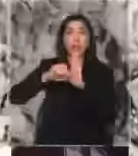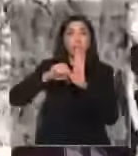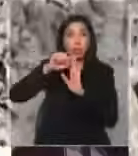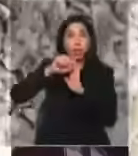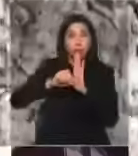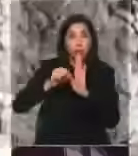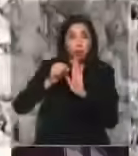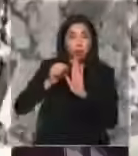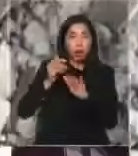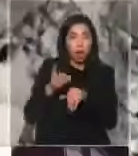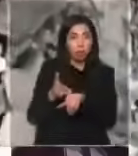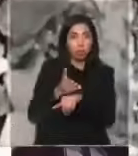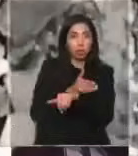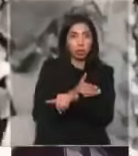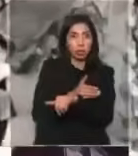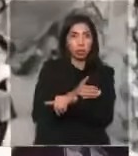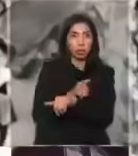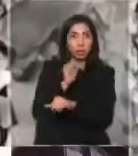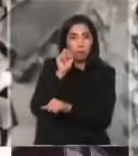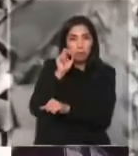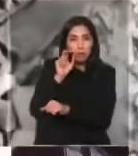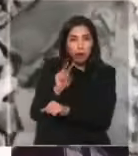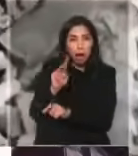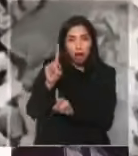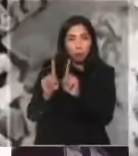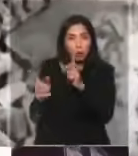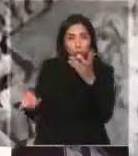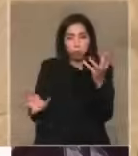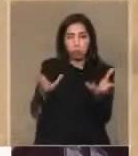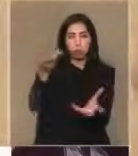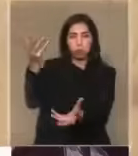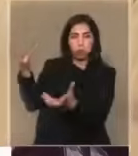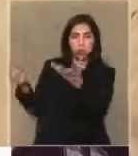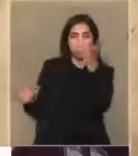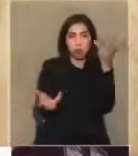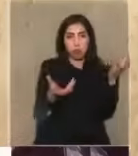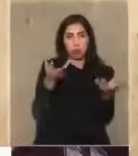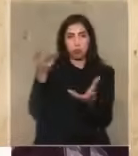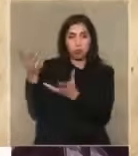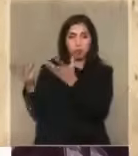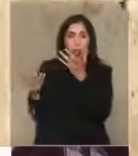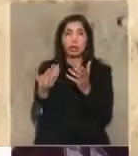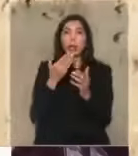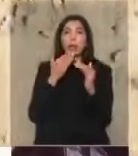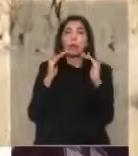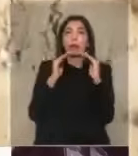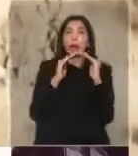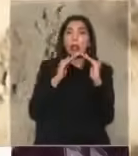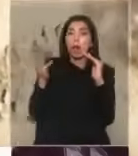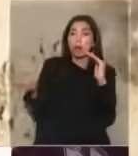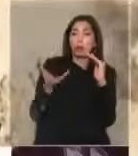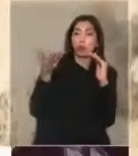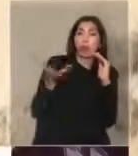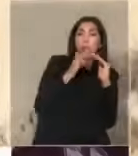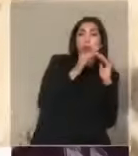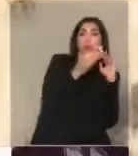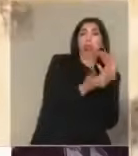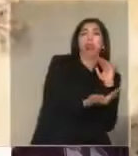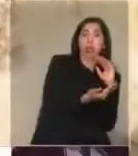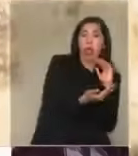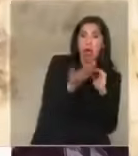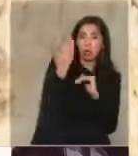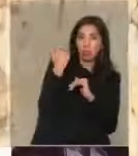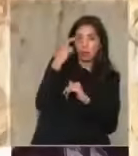terreno es posible presenciar escombros quemados, presumiblemente de viviendas afectadas por los incendios ocurridos durante el